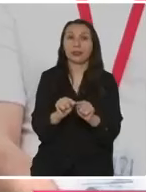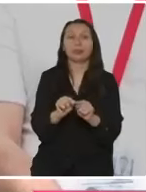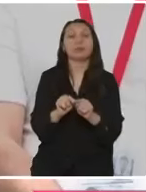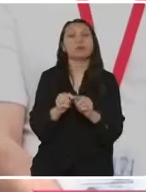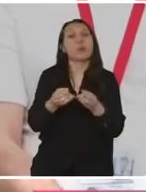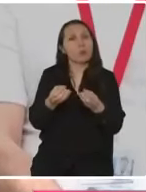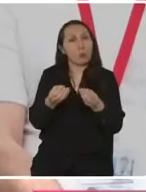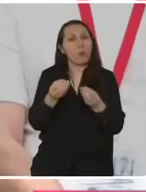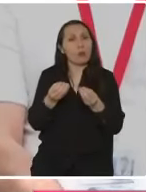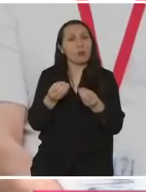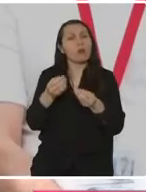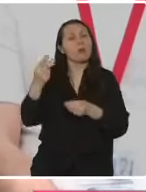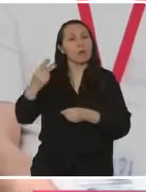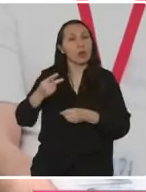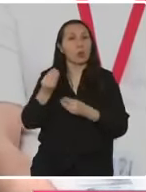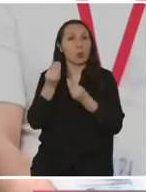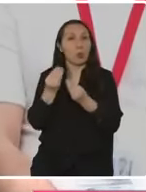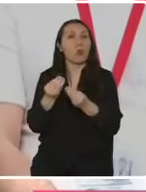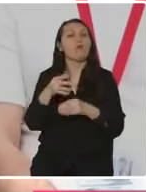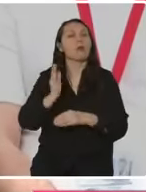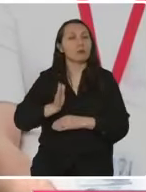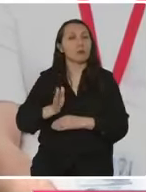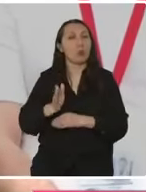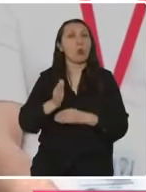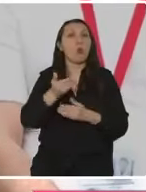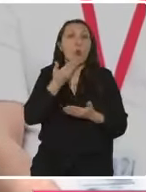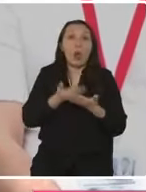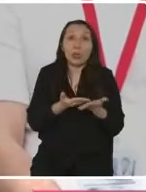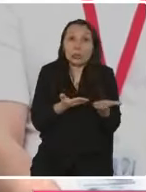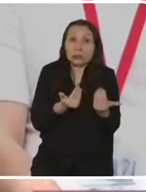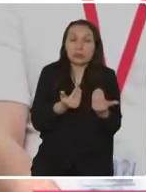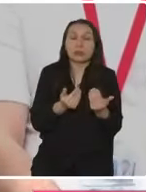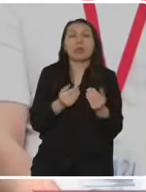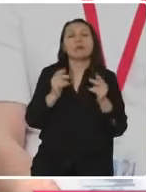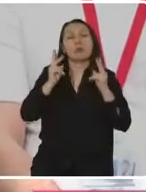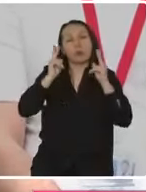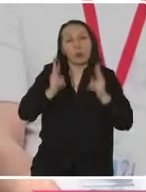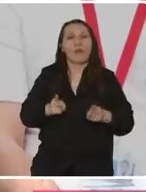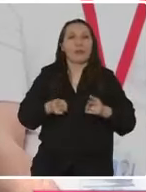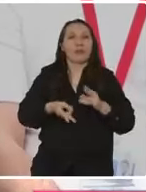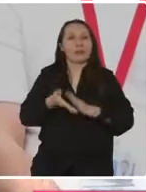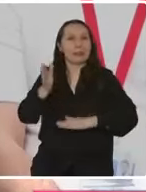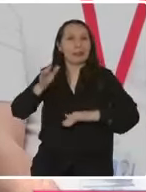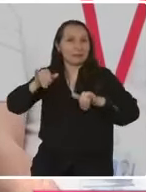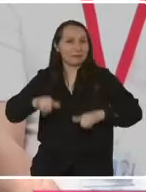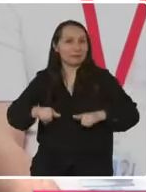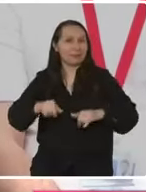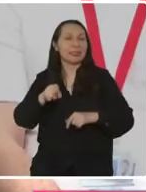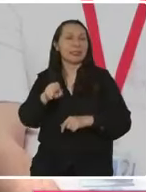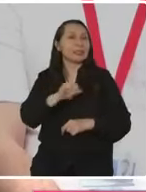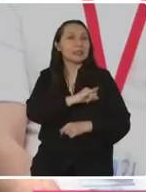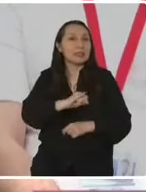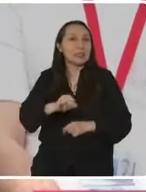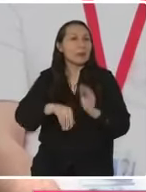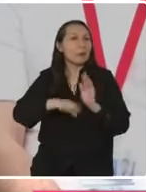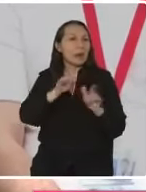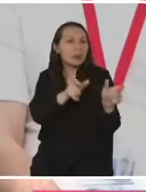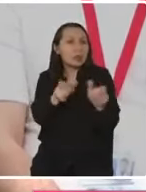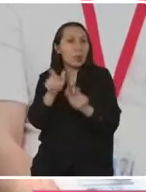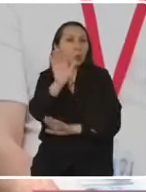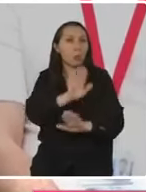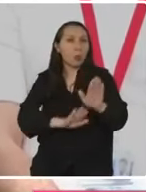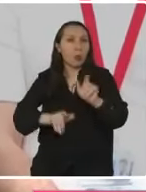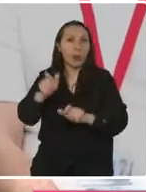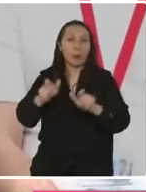el instrumento ha sido muy valioso y se va a utilizar en la medida que sea necesario poniendo como foco siempre la seguridad, la protección